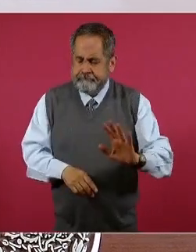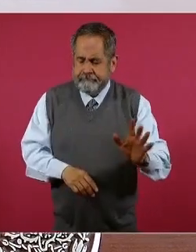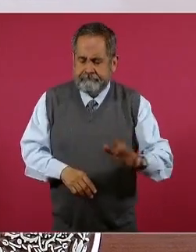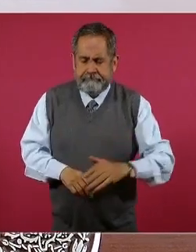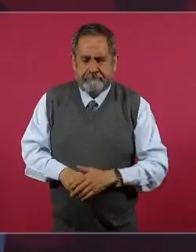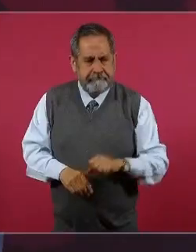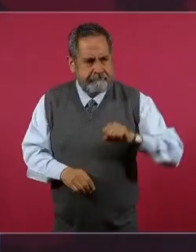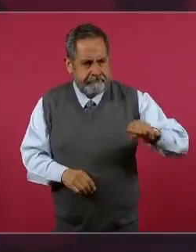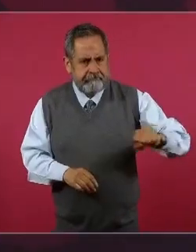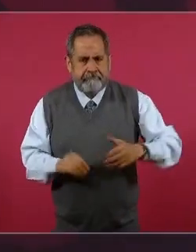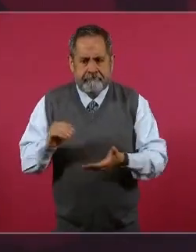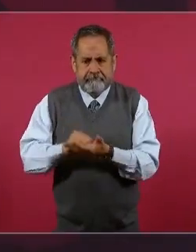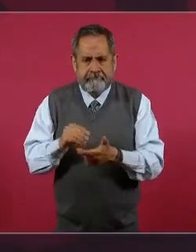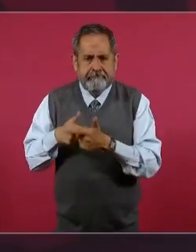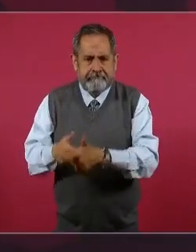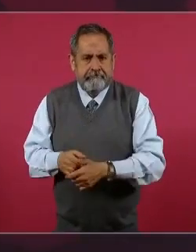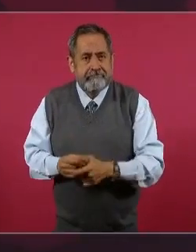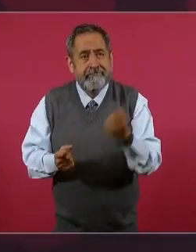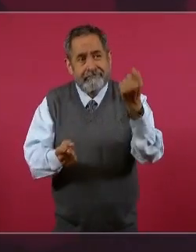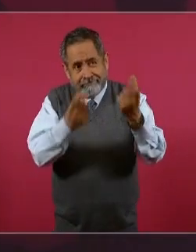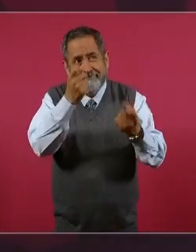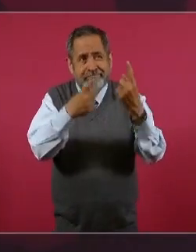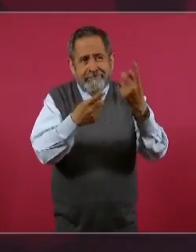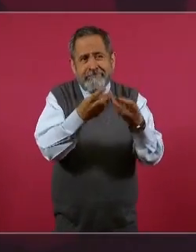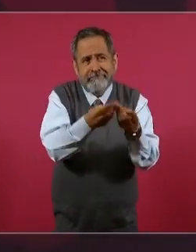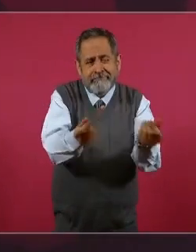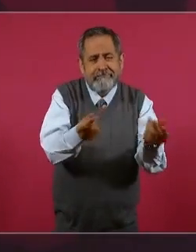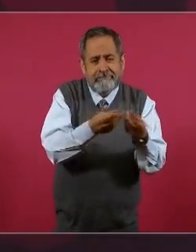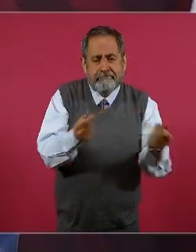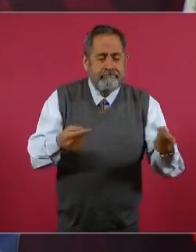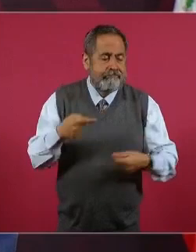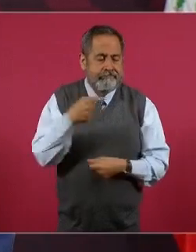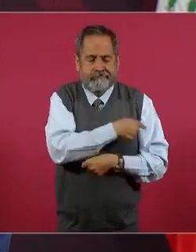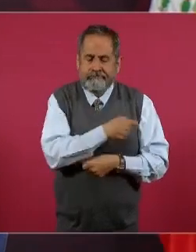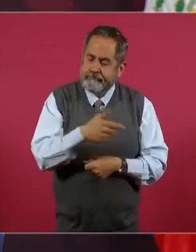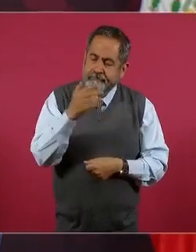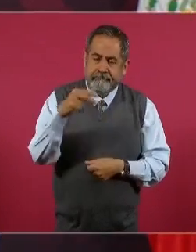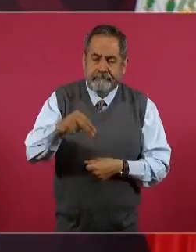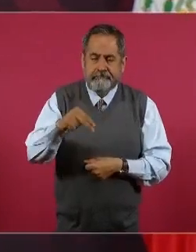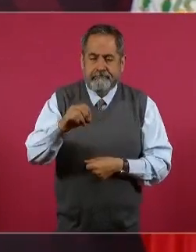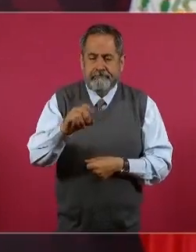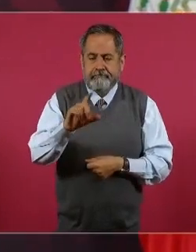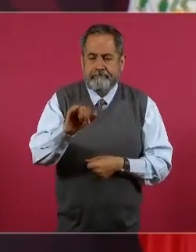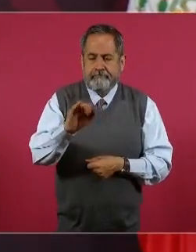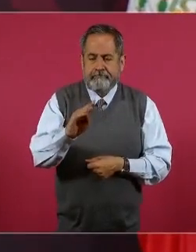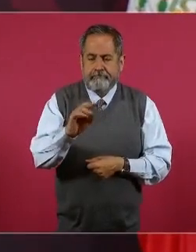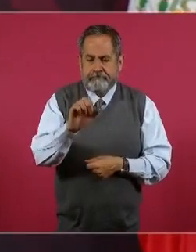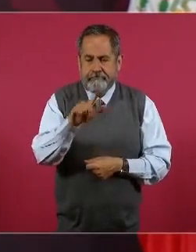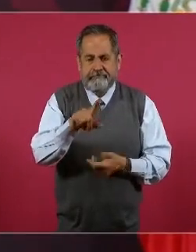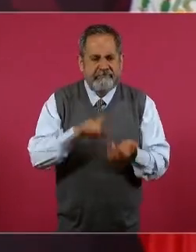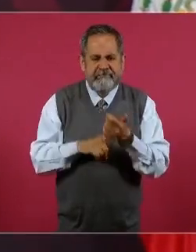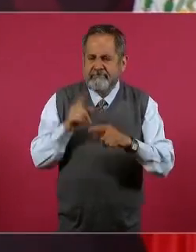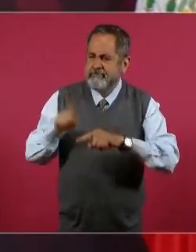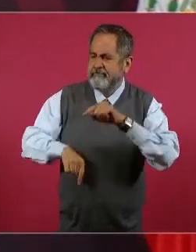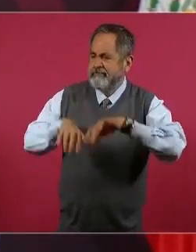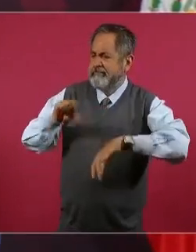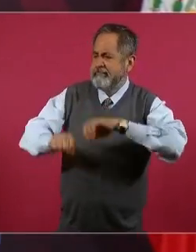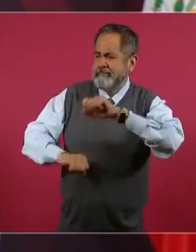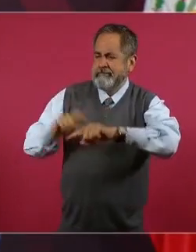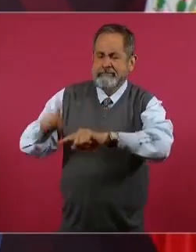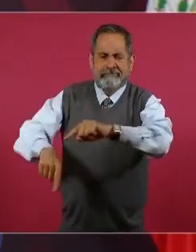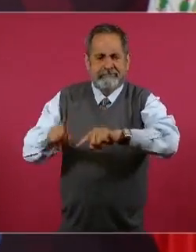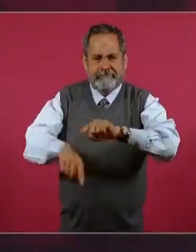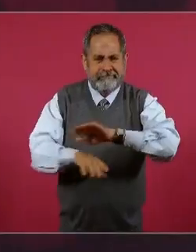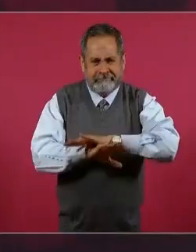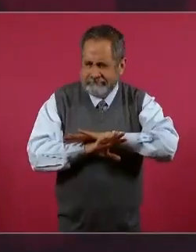y lamentablemente avanzaron los neoliberales, porque querían acabar con el ejido, con